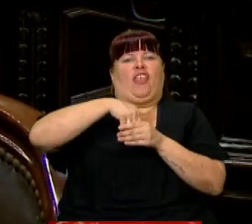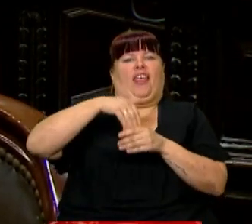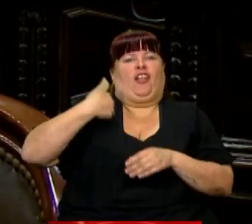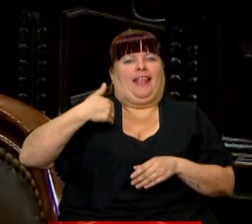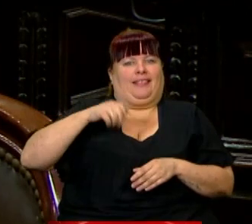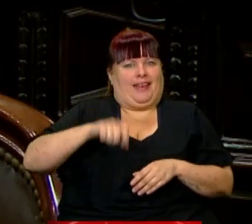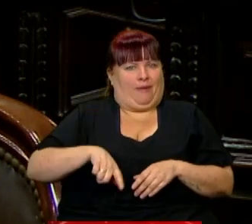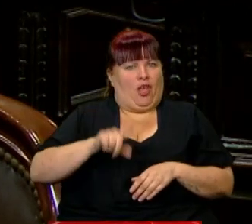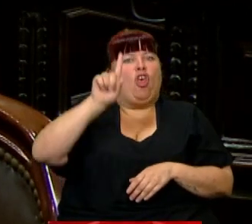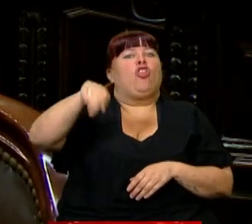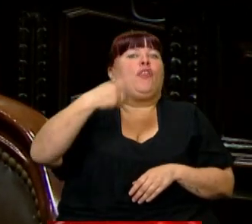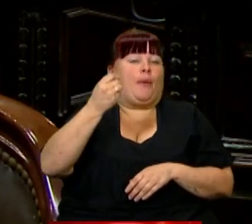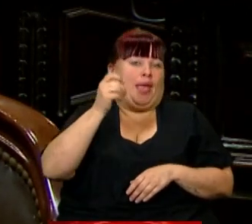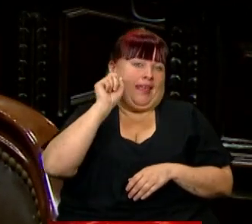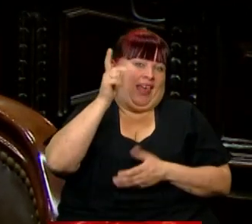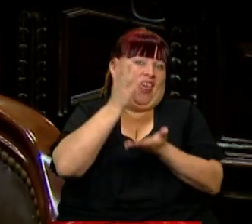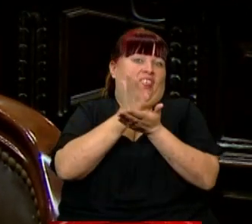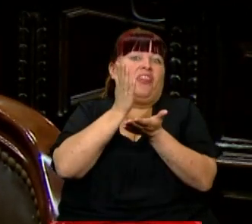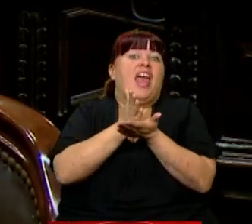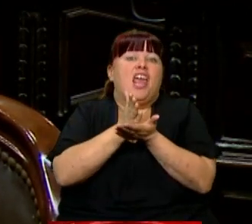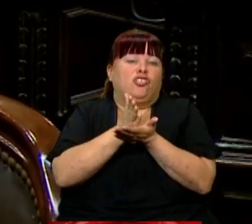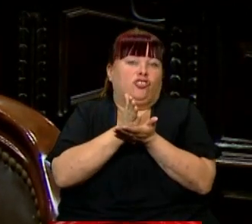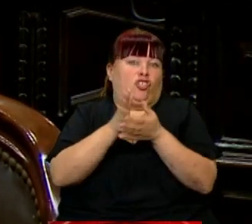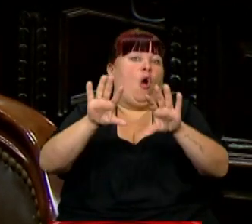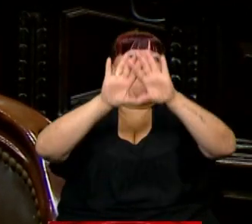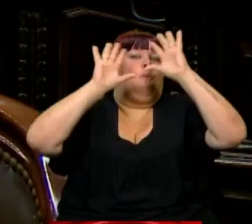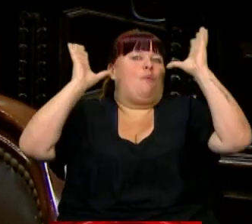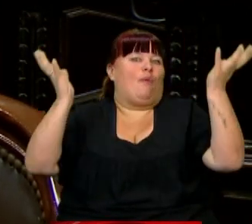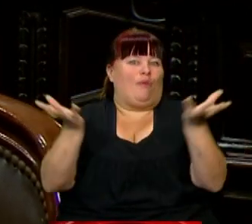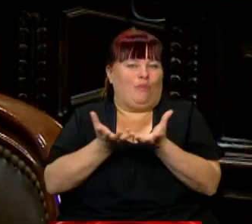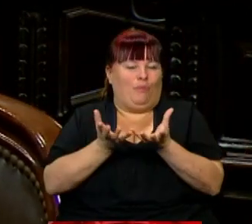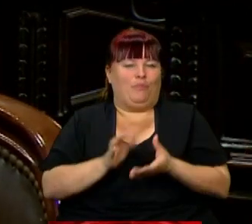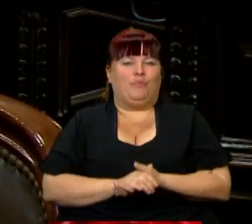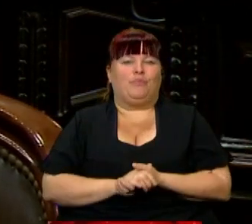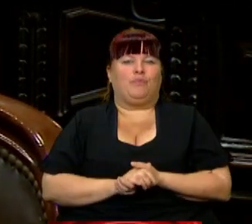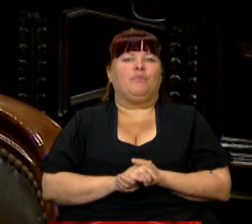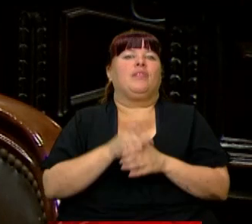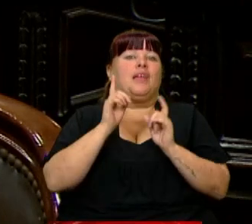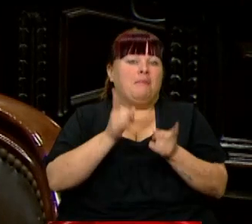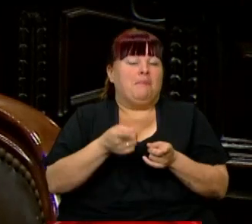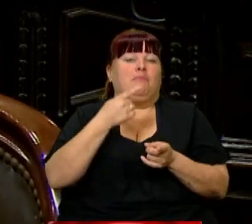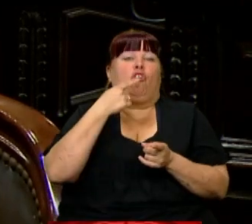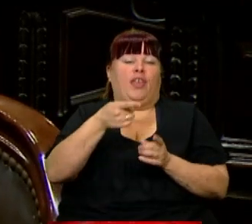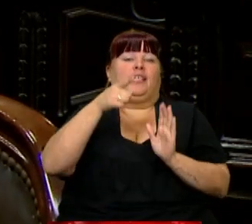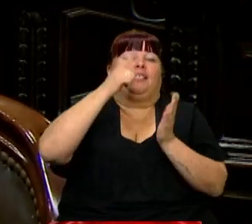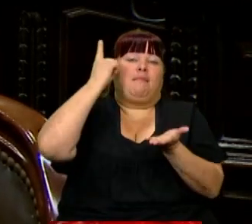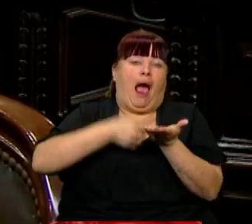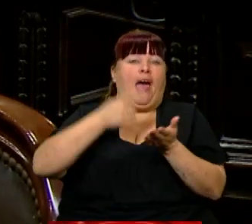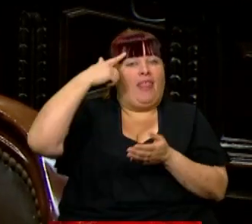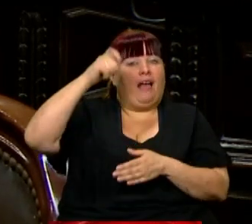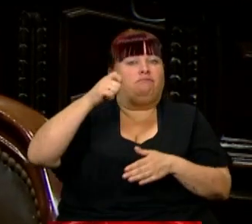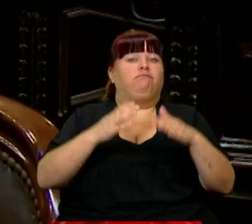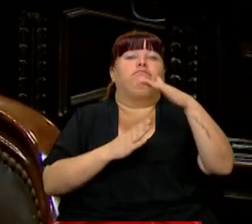interno, viene del propio derecho internacional. Así viene establecido por el